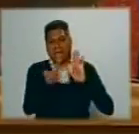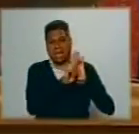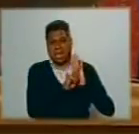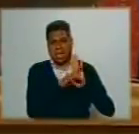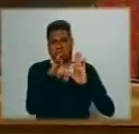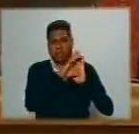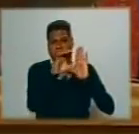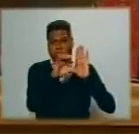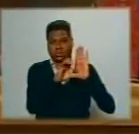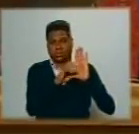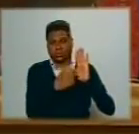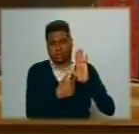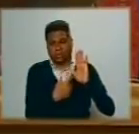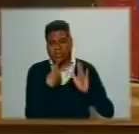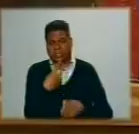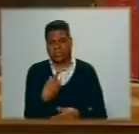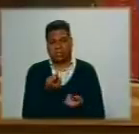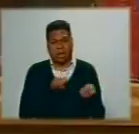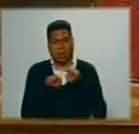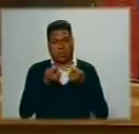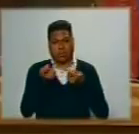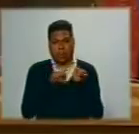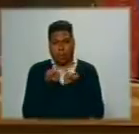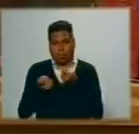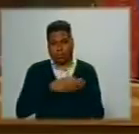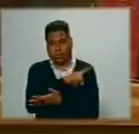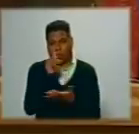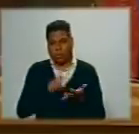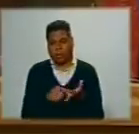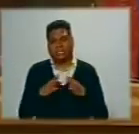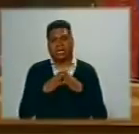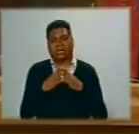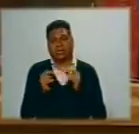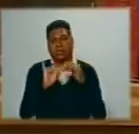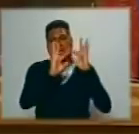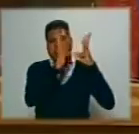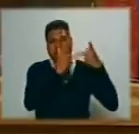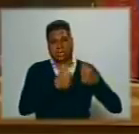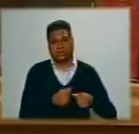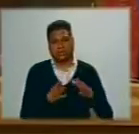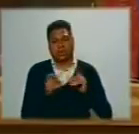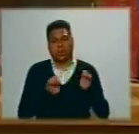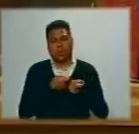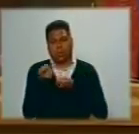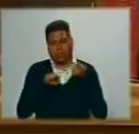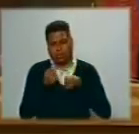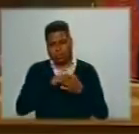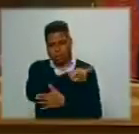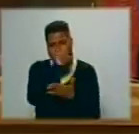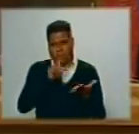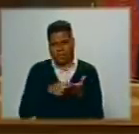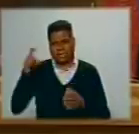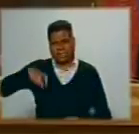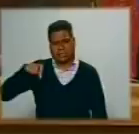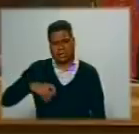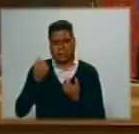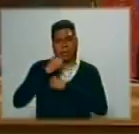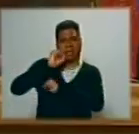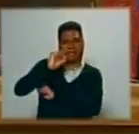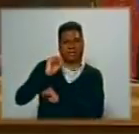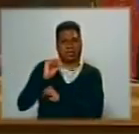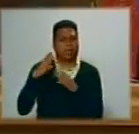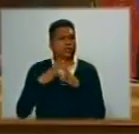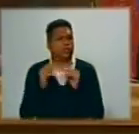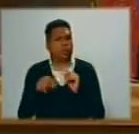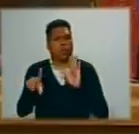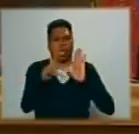tiene por objeto establecer las regulaciones, así como los mecanismos de administración y control necesarios para defender y proteger